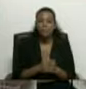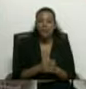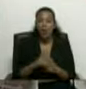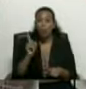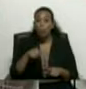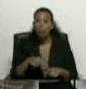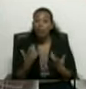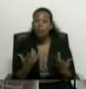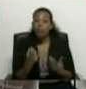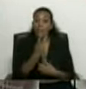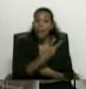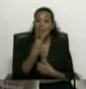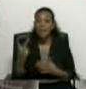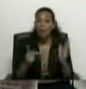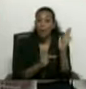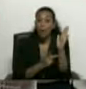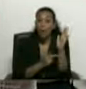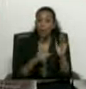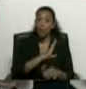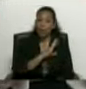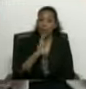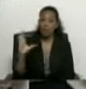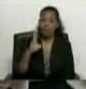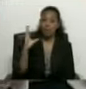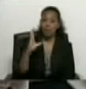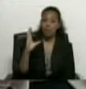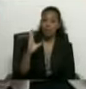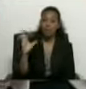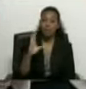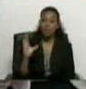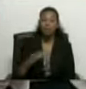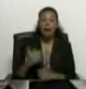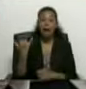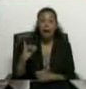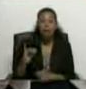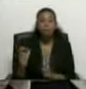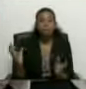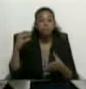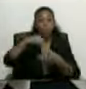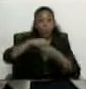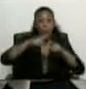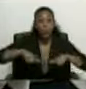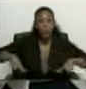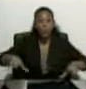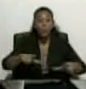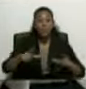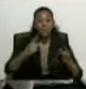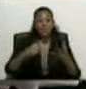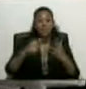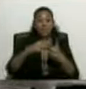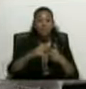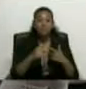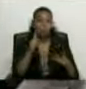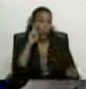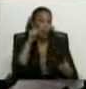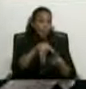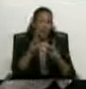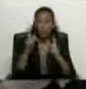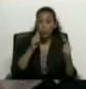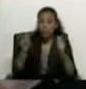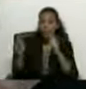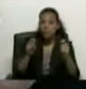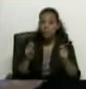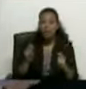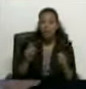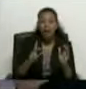mencionamos las 22 parroquias de Caracas que también forman parte de los diversos destinos turísticos,